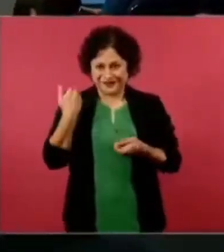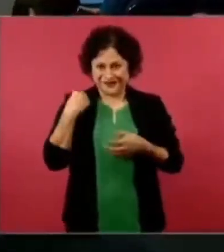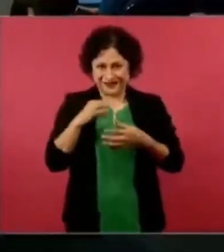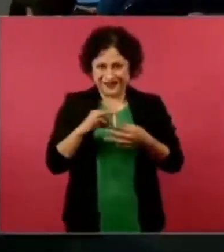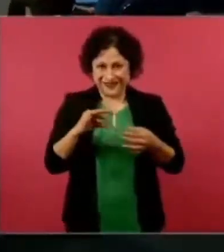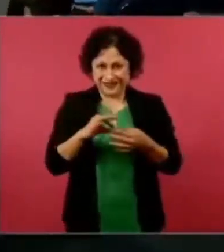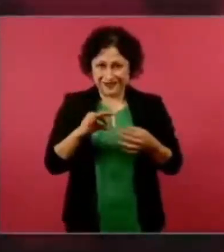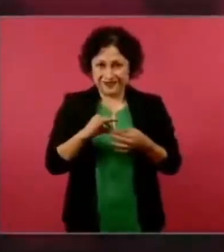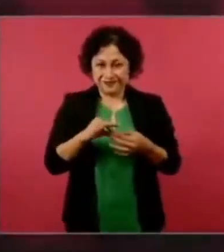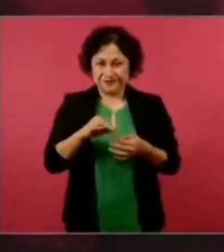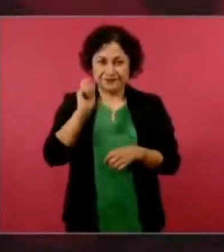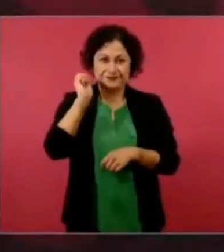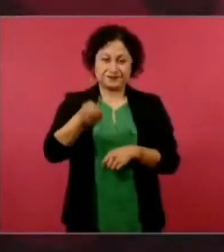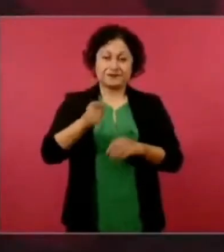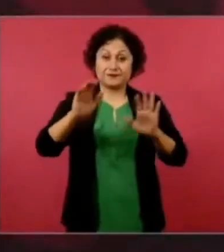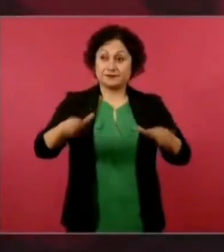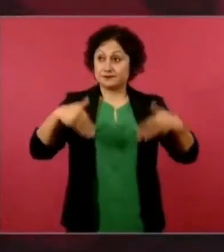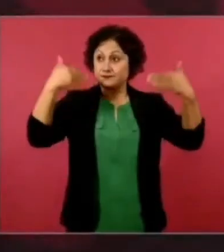conviene